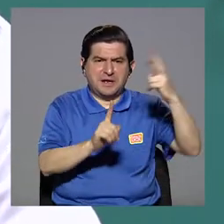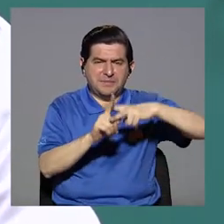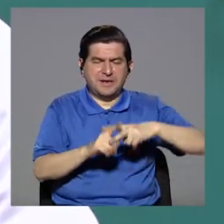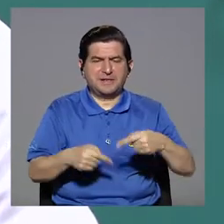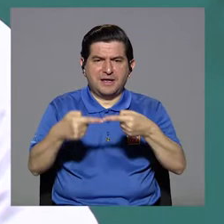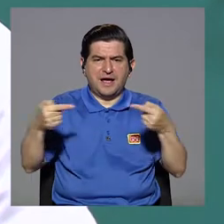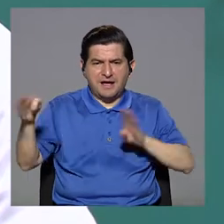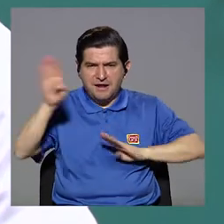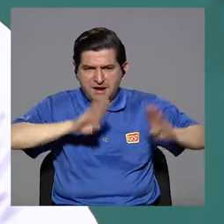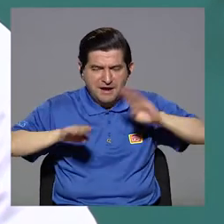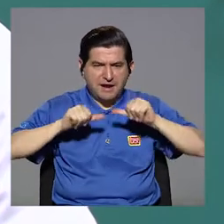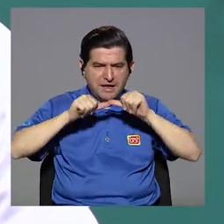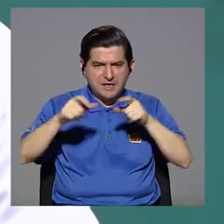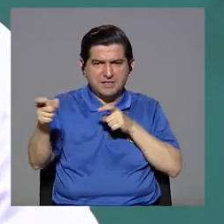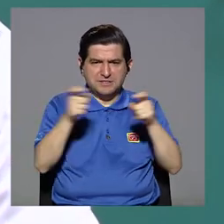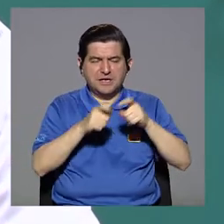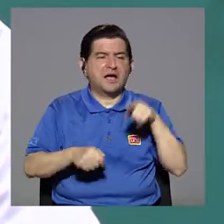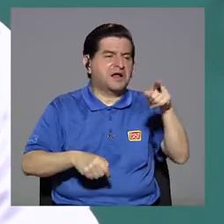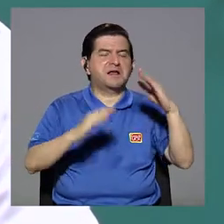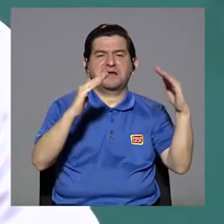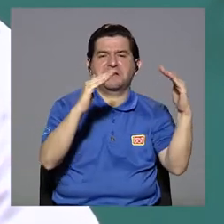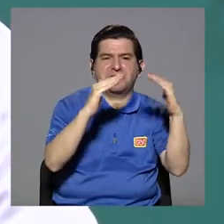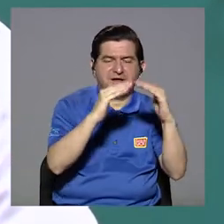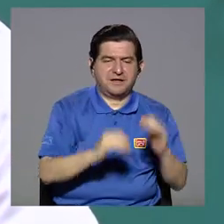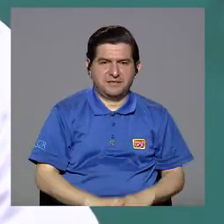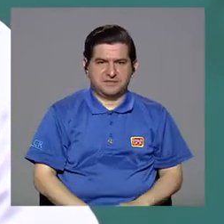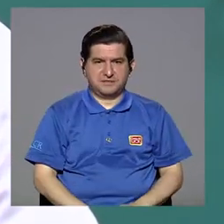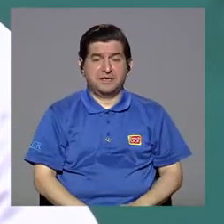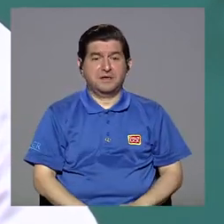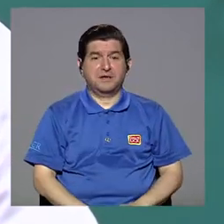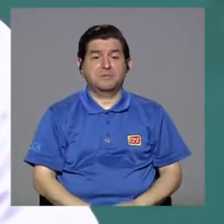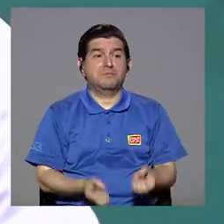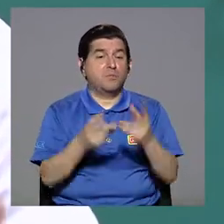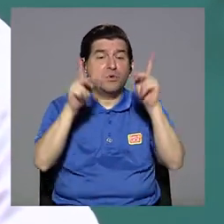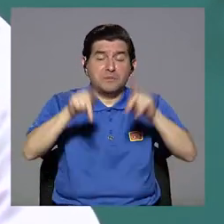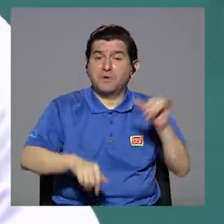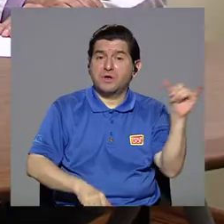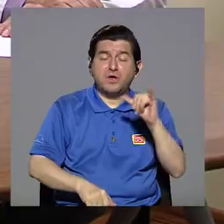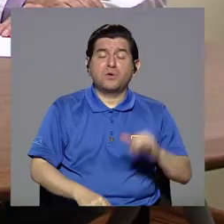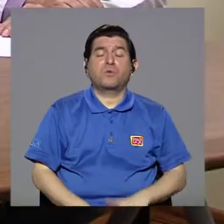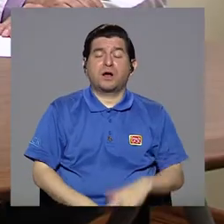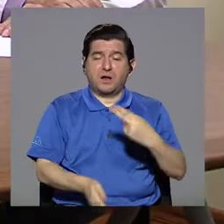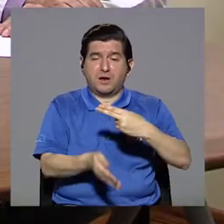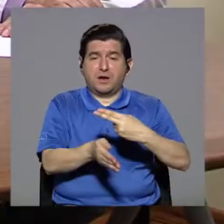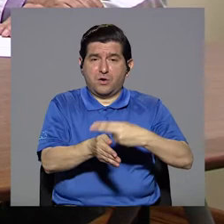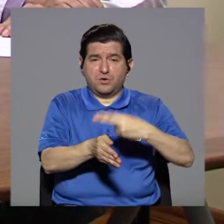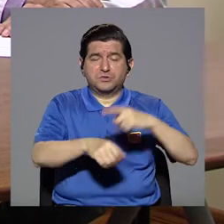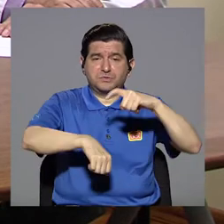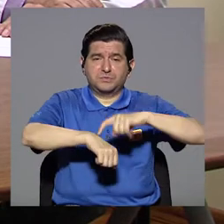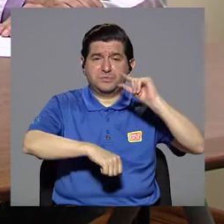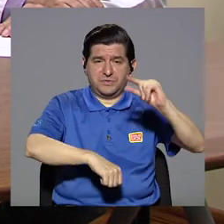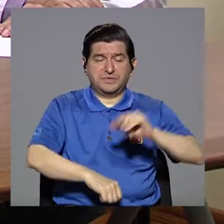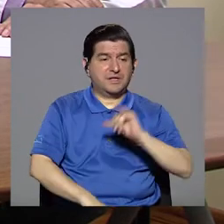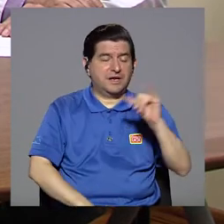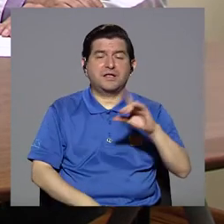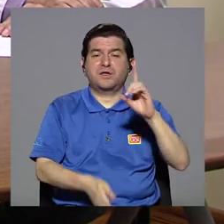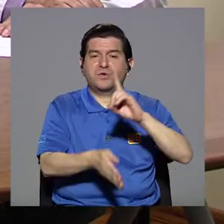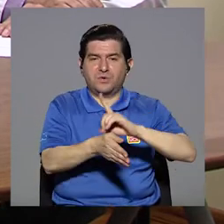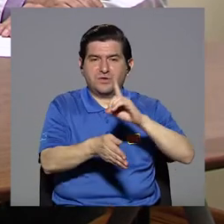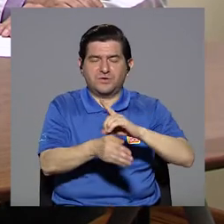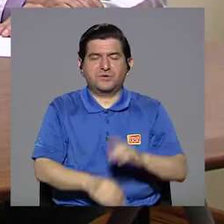de una maravilla de antibióticos y se seguía manejando ambulatoriamente y manejado muchos pacientes igual en el hospital de día